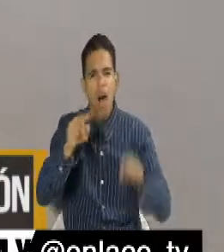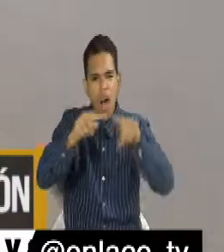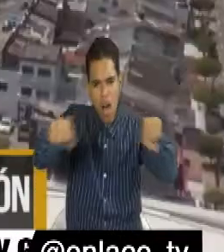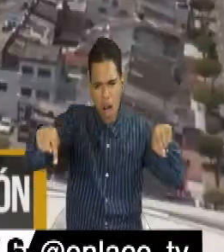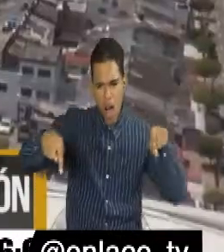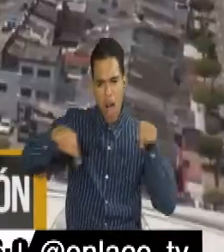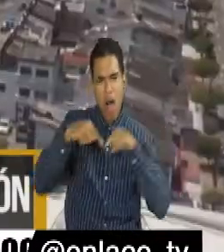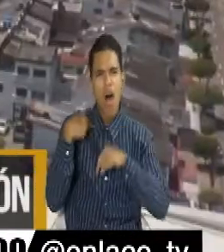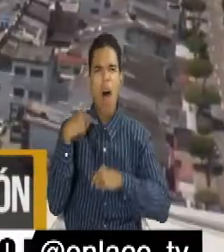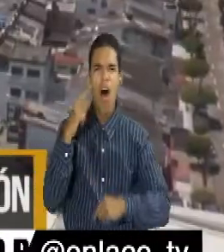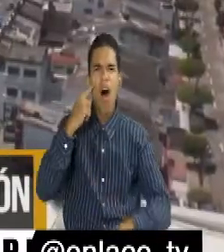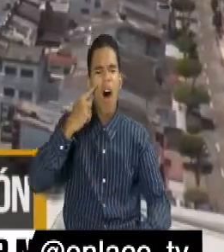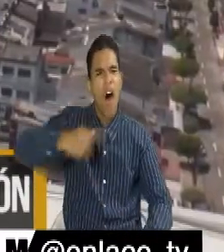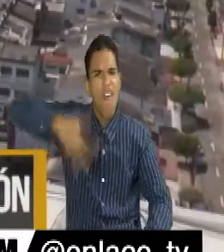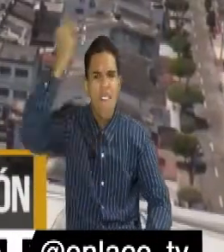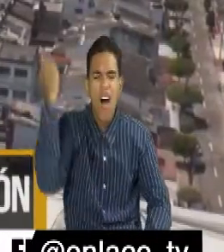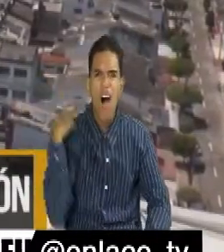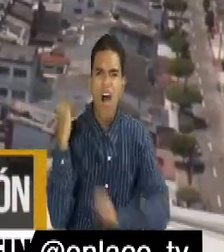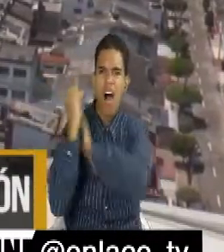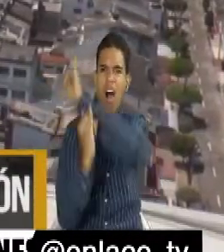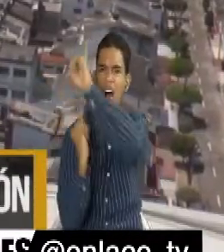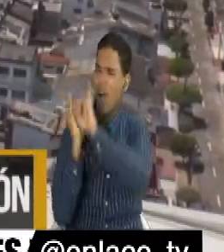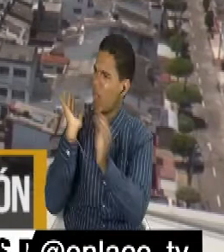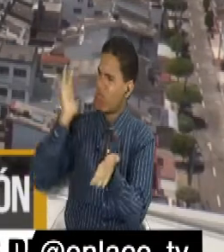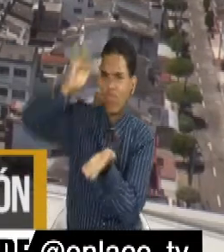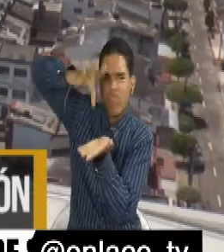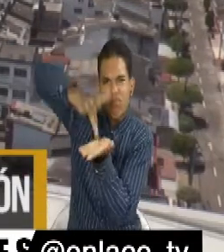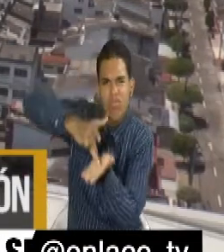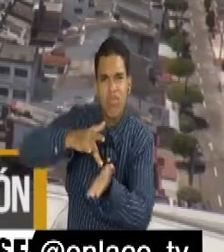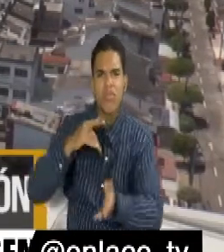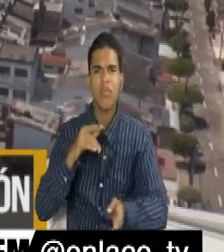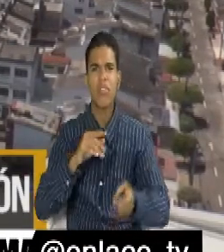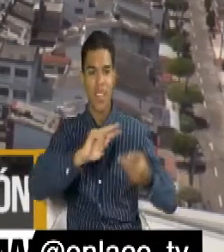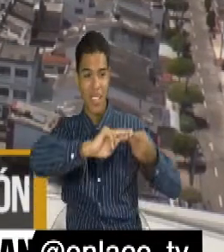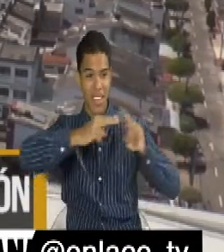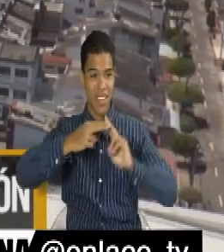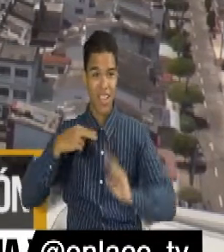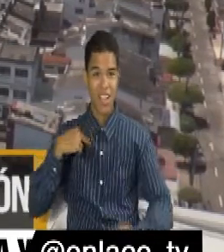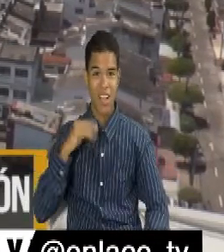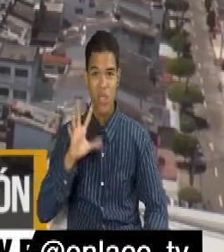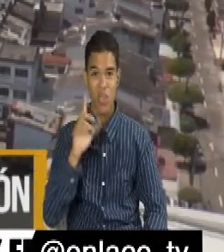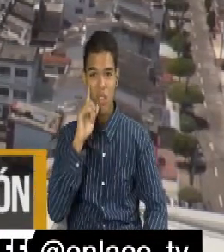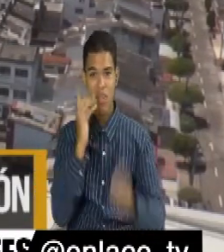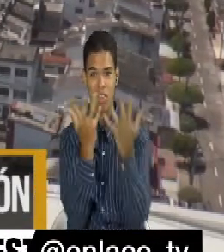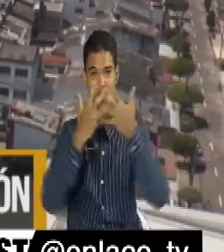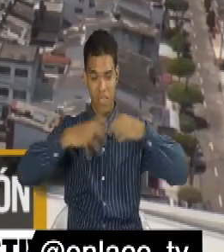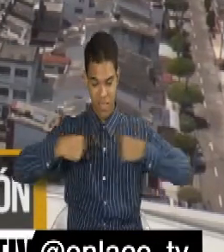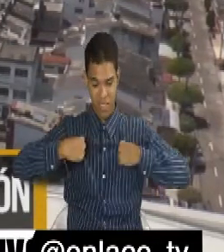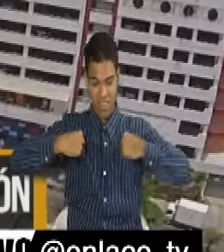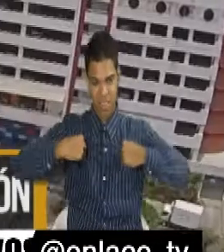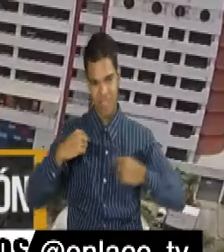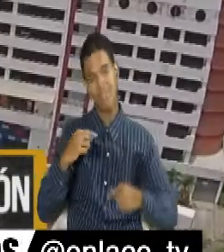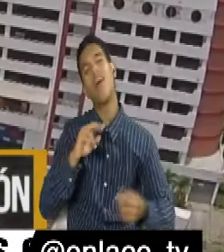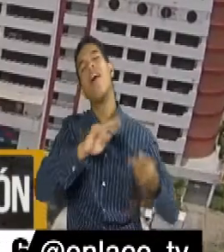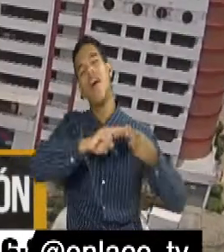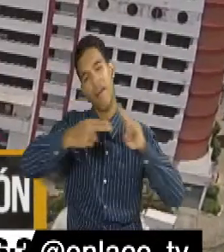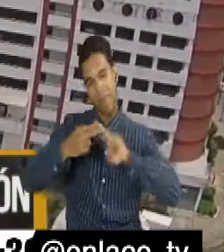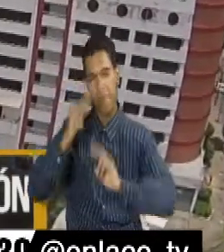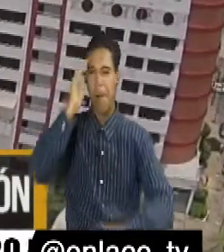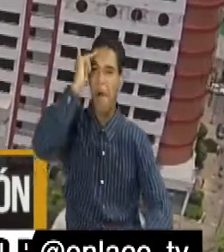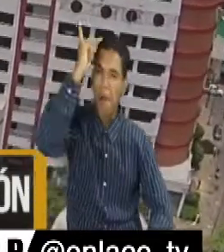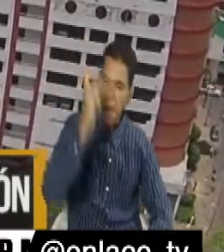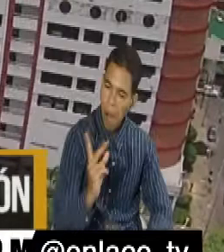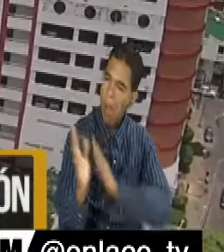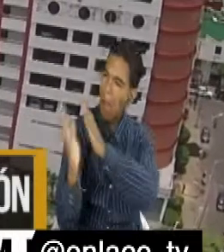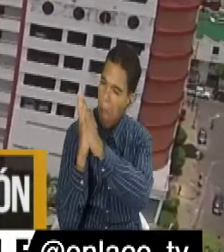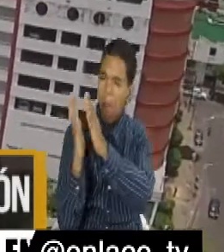vienen internacionalmente a consumirlo, cómo comenzó esa almacén que empezó de la nada. Esas son las historias que vamos a tener,